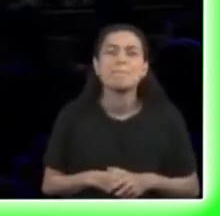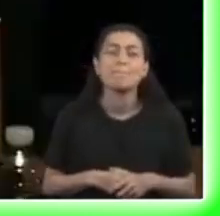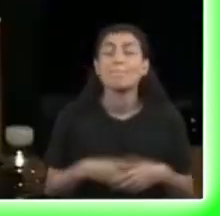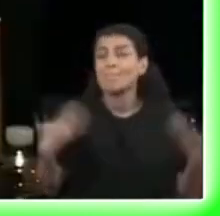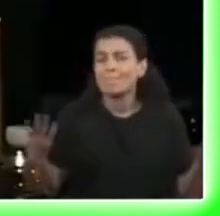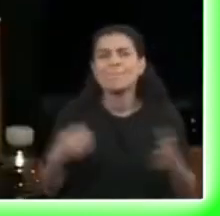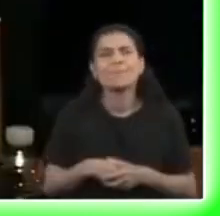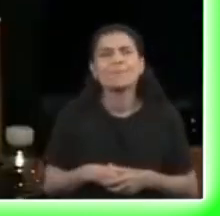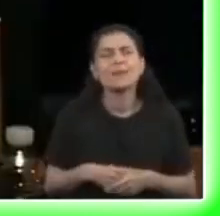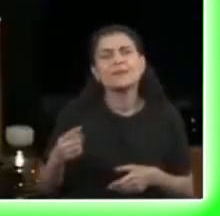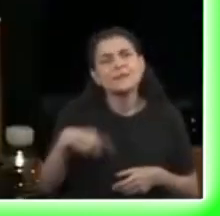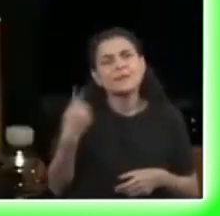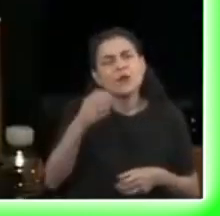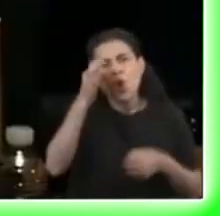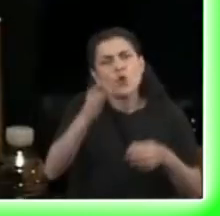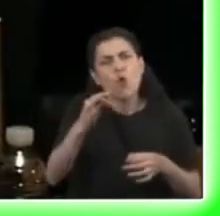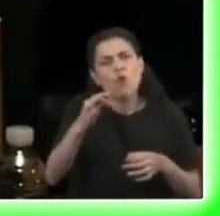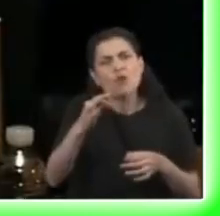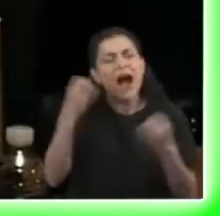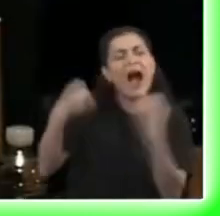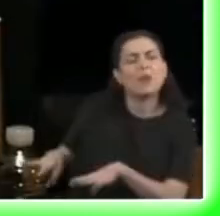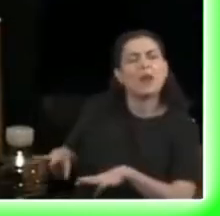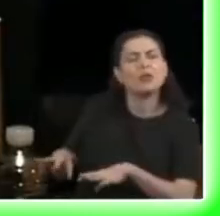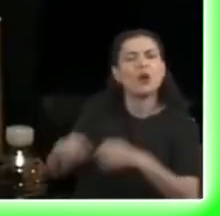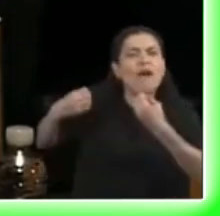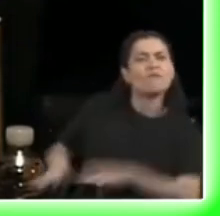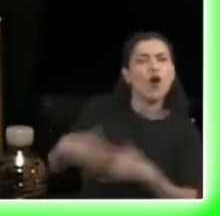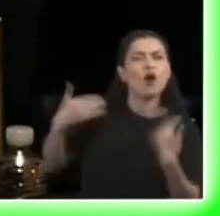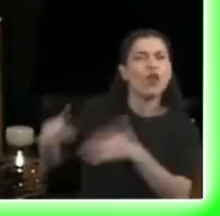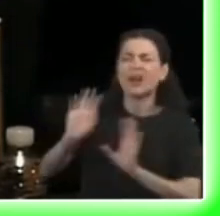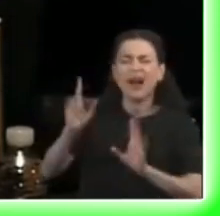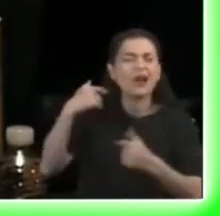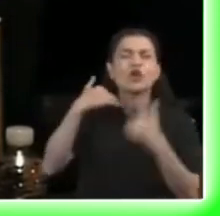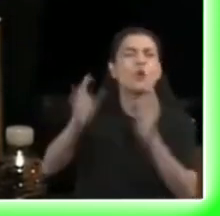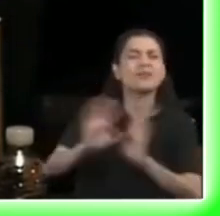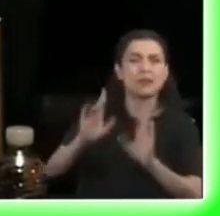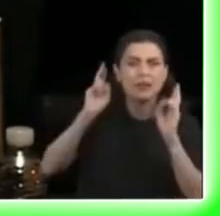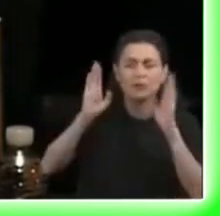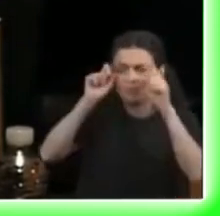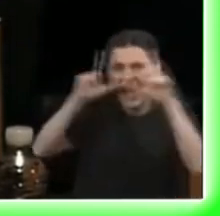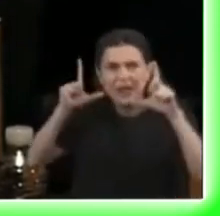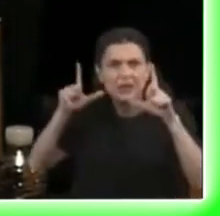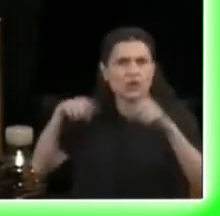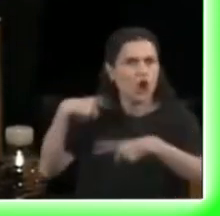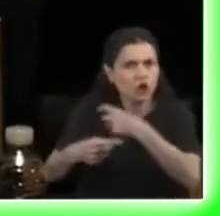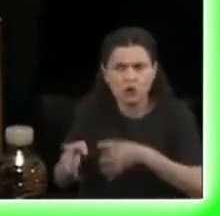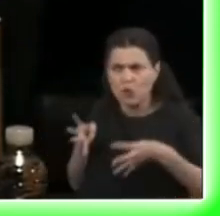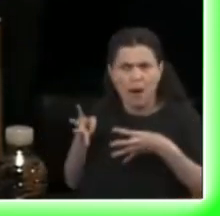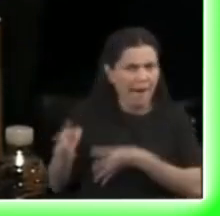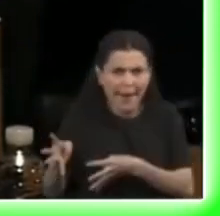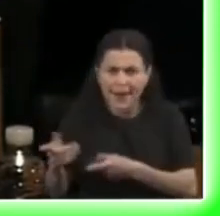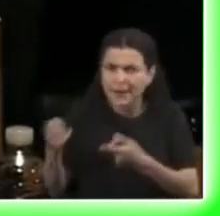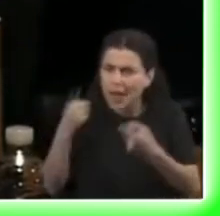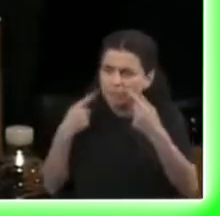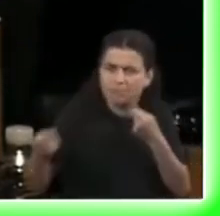Por eso es que no hay que abandonar nunca la batalla. Hay que darla siempre, desde el lugar en el que estamos, sin cuartel, y aunque nos cueste la